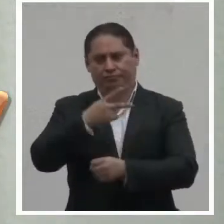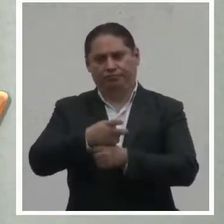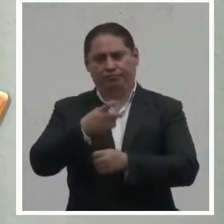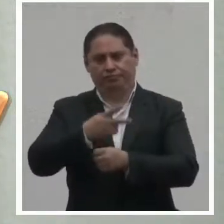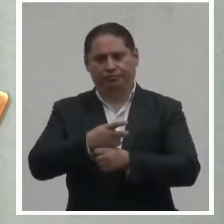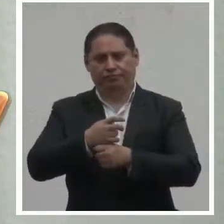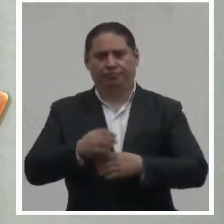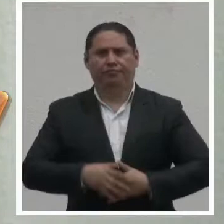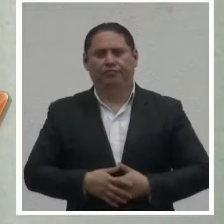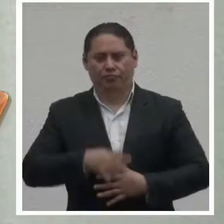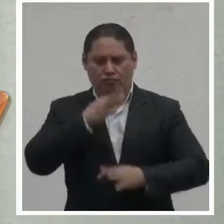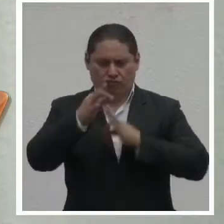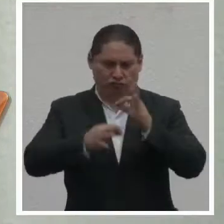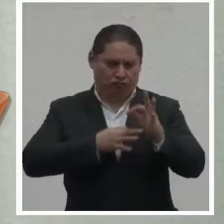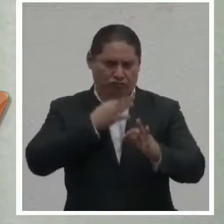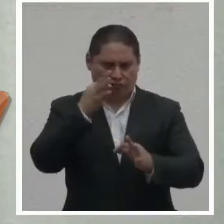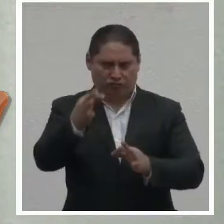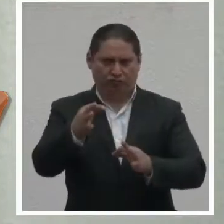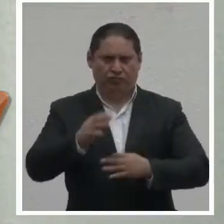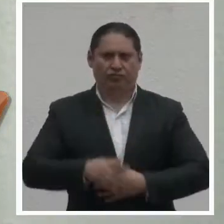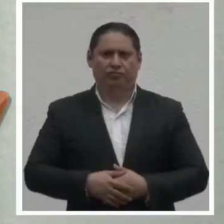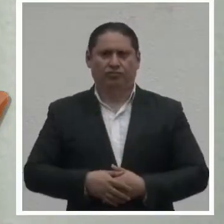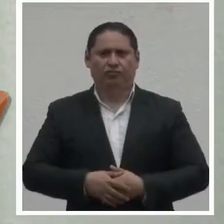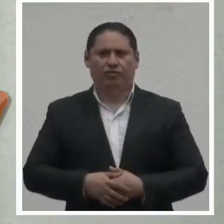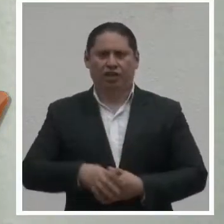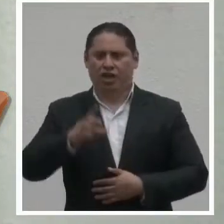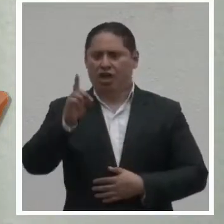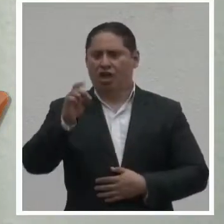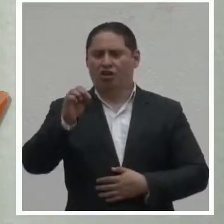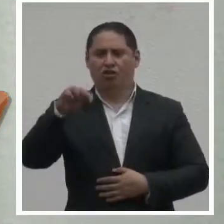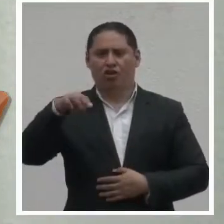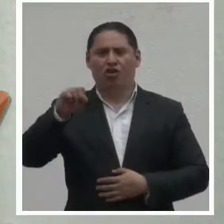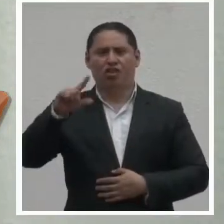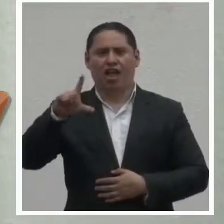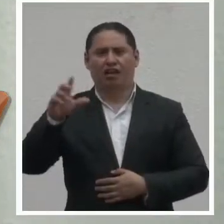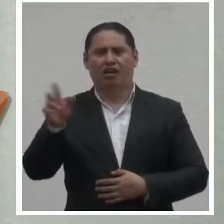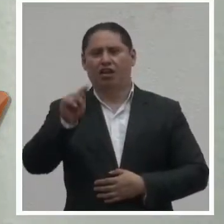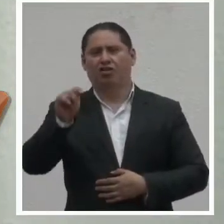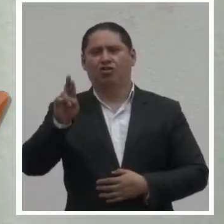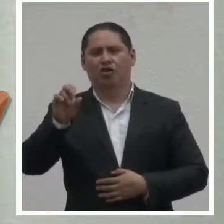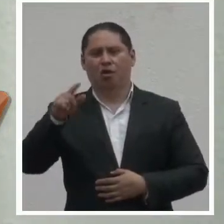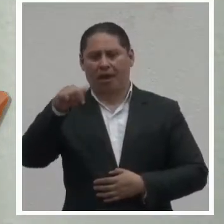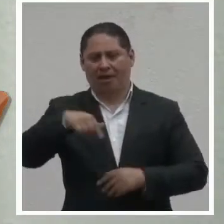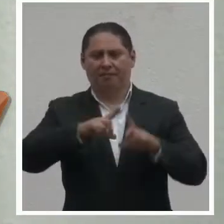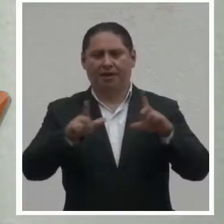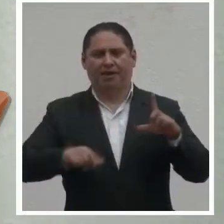declaraciones irreverentes y absurdas de Donald Trump respecto a nuestro país.